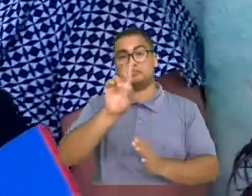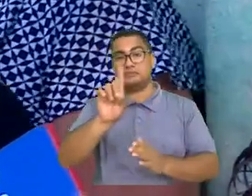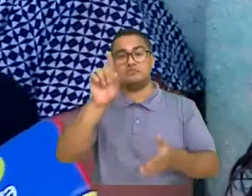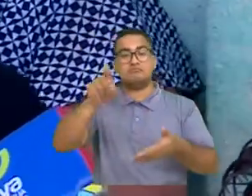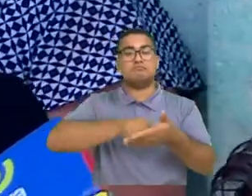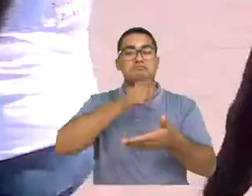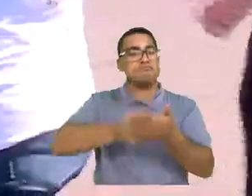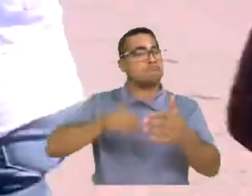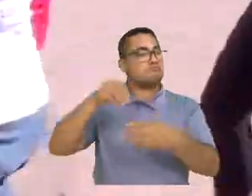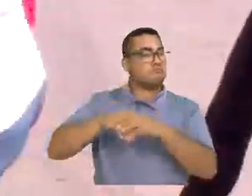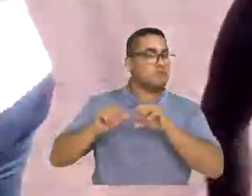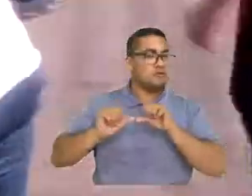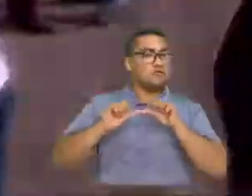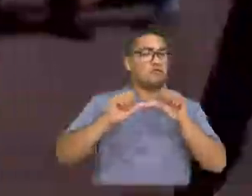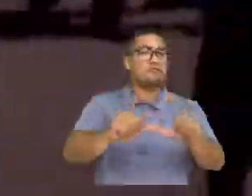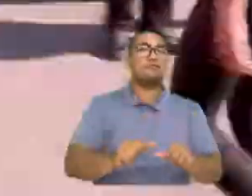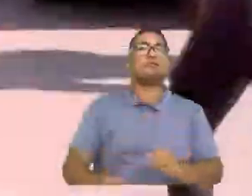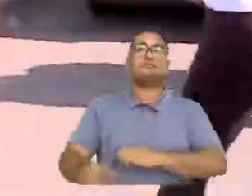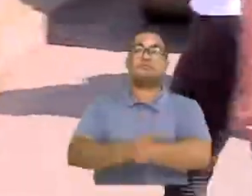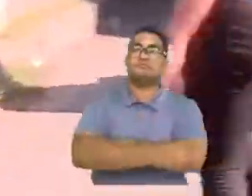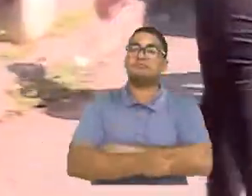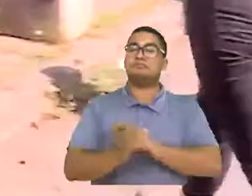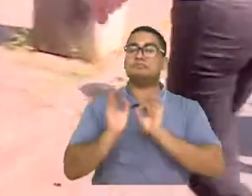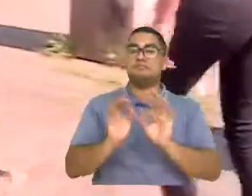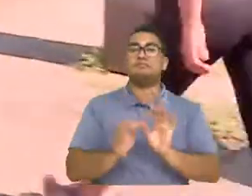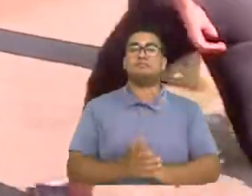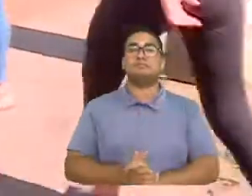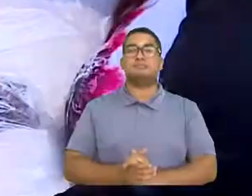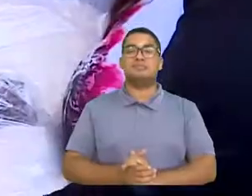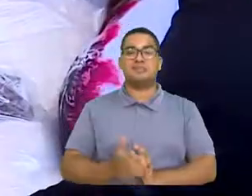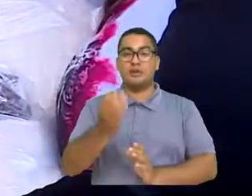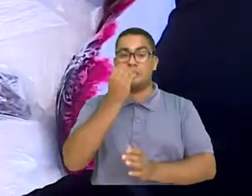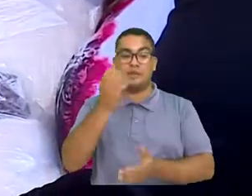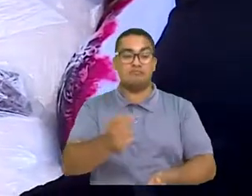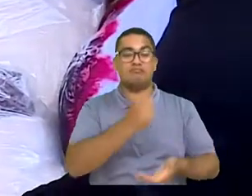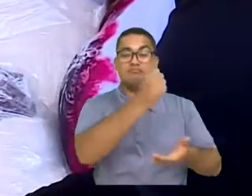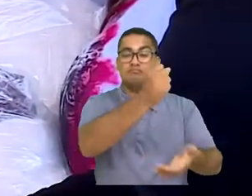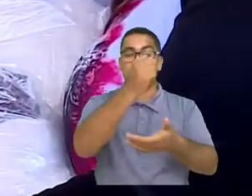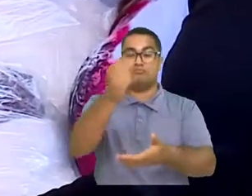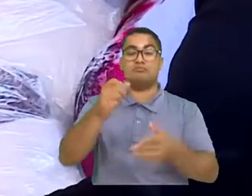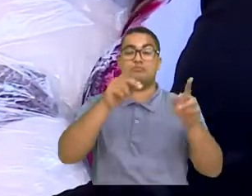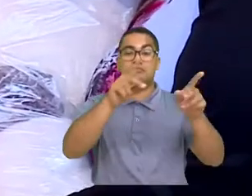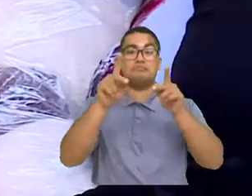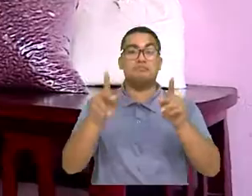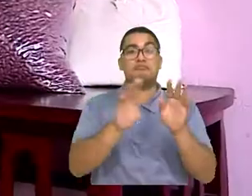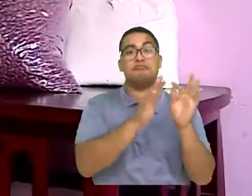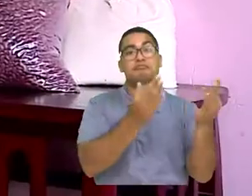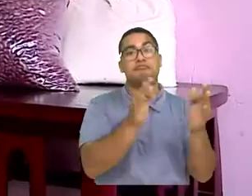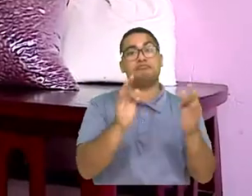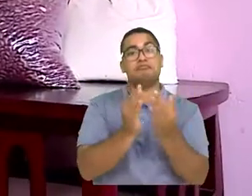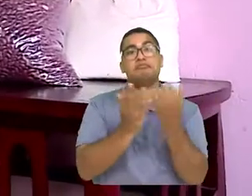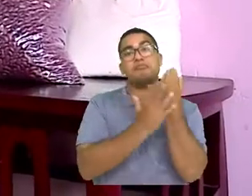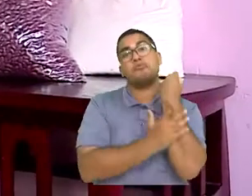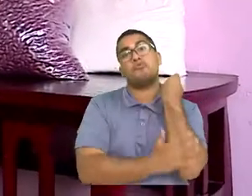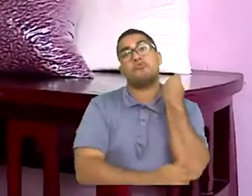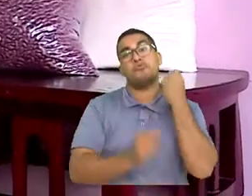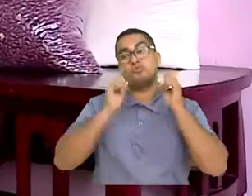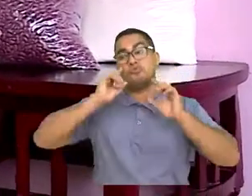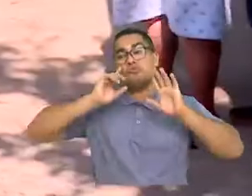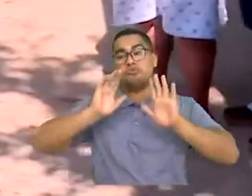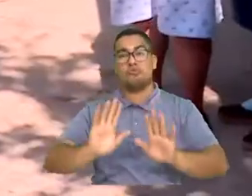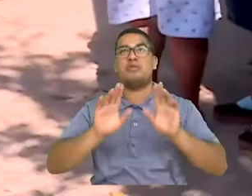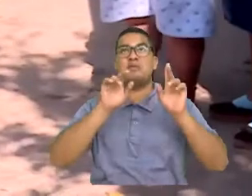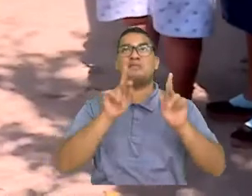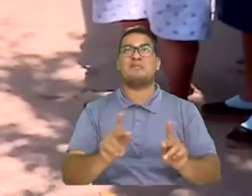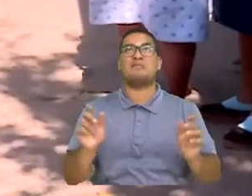vamos hasta el final. También se entregan estos paquetes a familiares de escasos recursos que cuidan a personas con